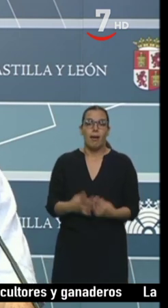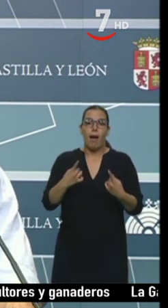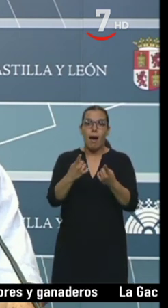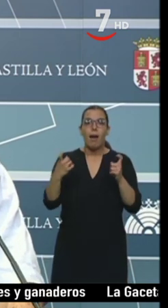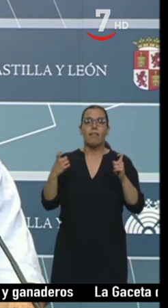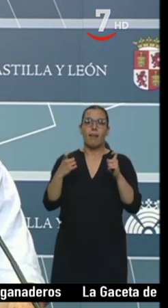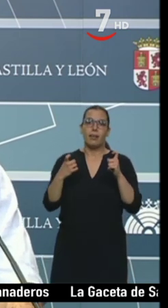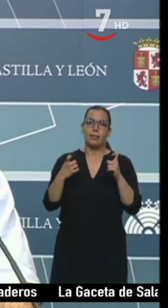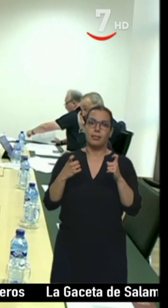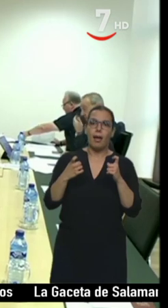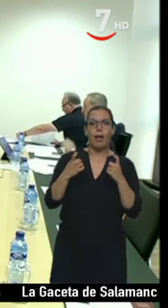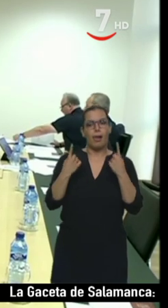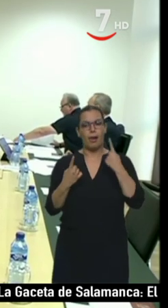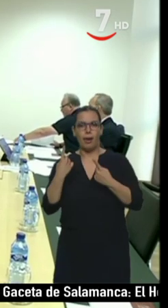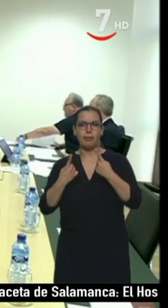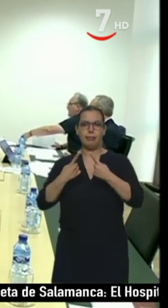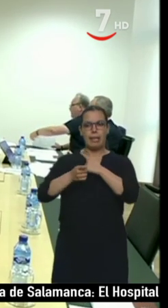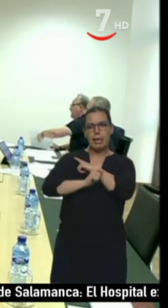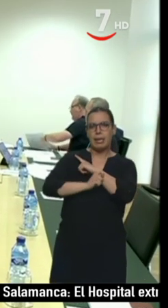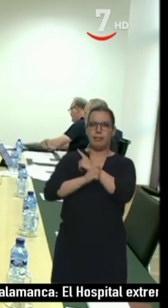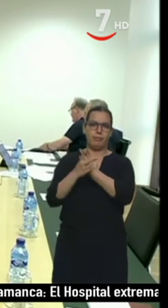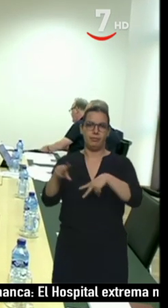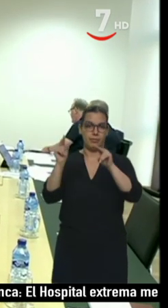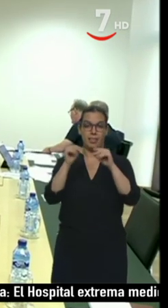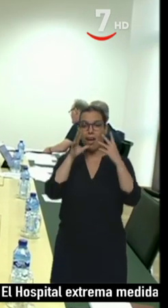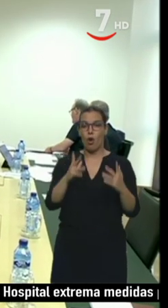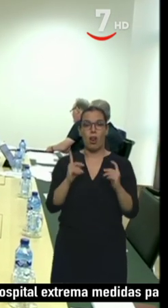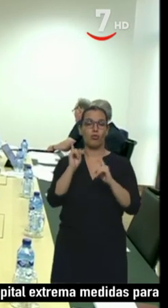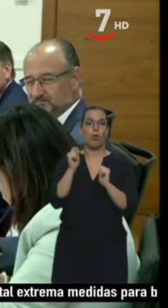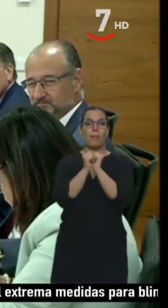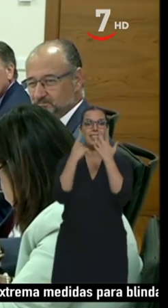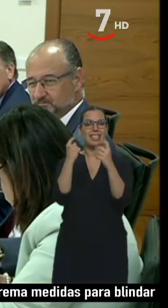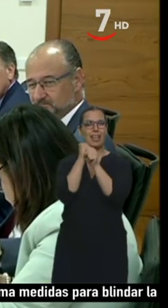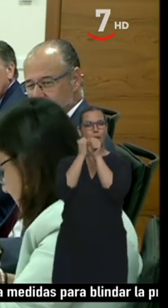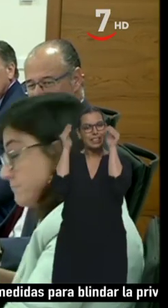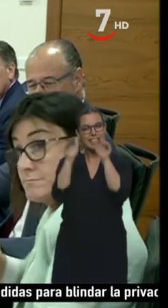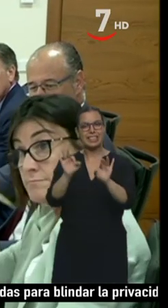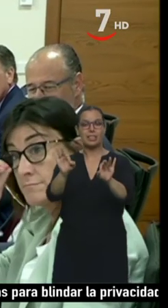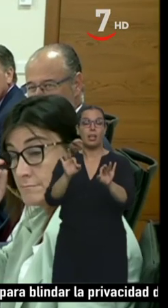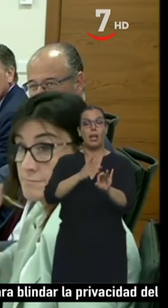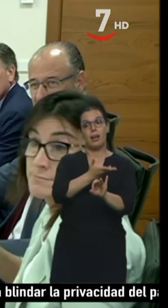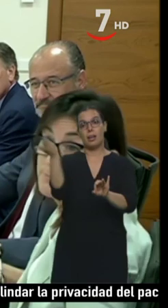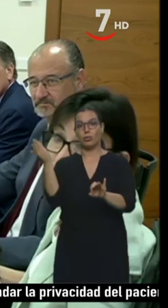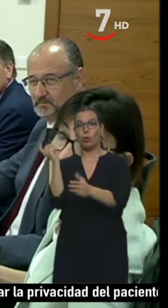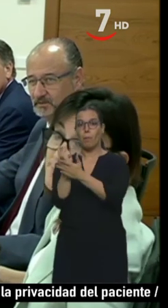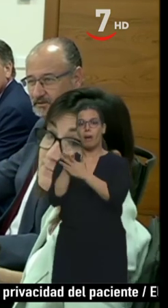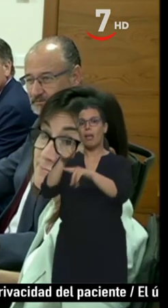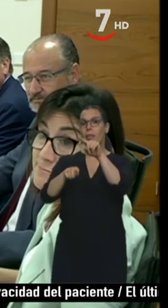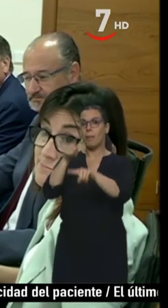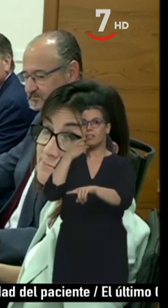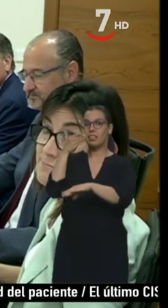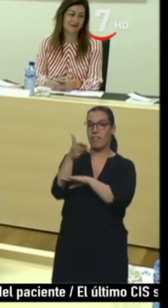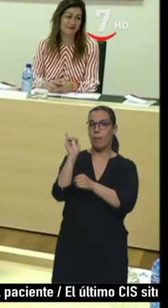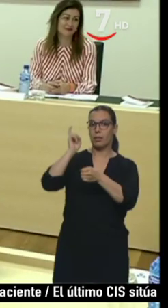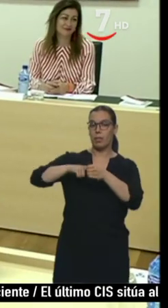por eliminar algunas triquiñuelas. Ahora solo 26 tienen esa dedicación exclusiva, el resto cobra por asistir a plenos o comisiones, unos 1.000 euros al